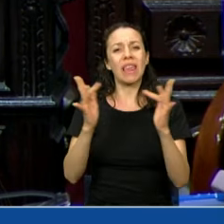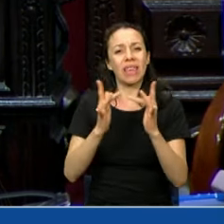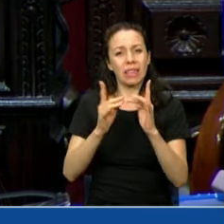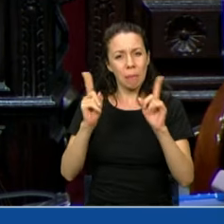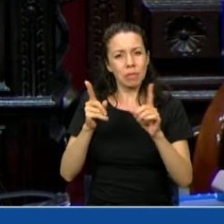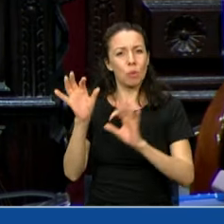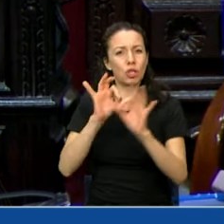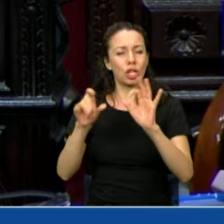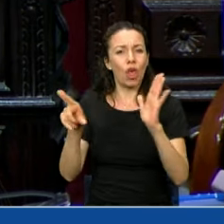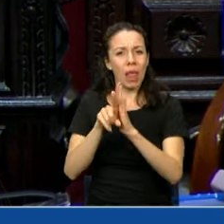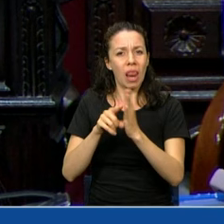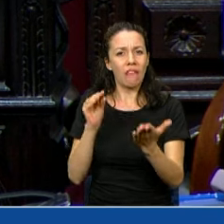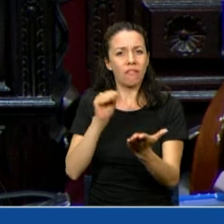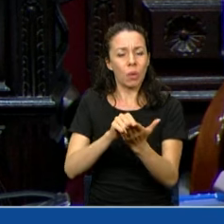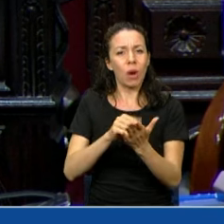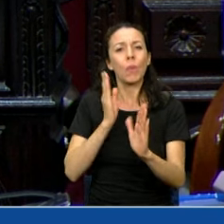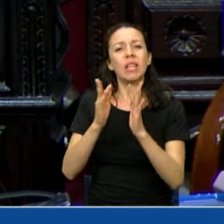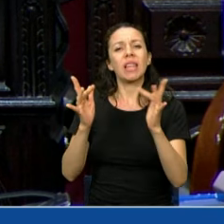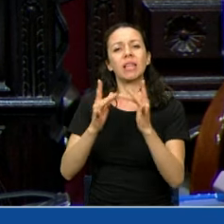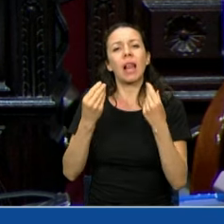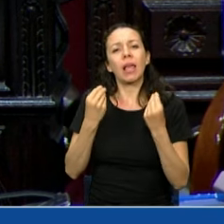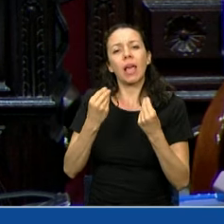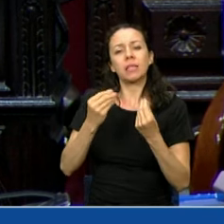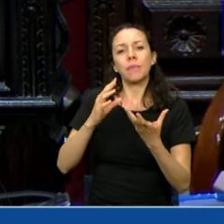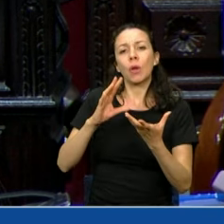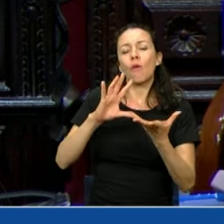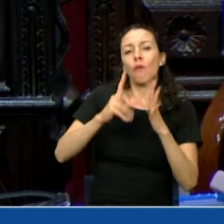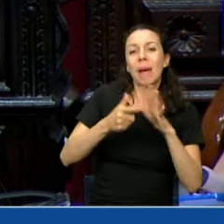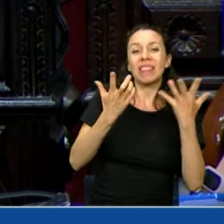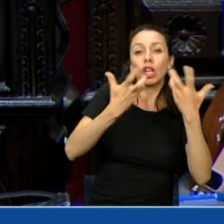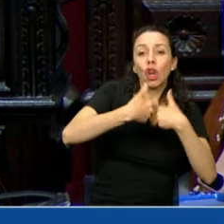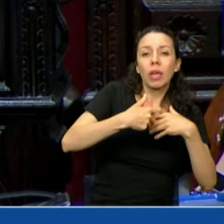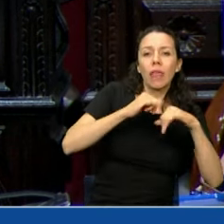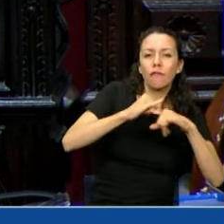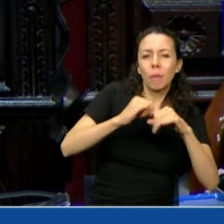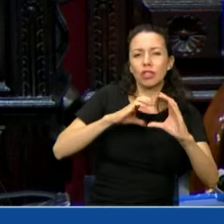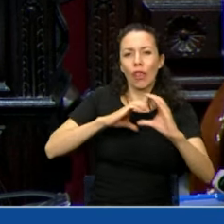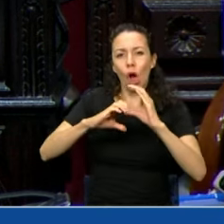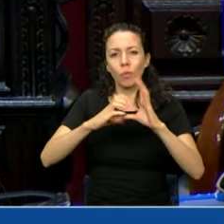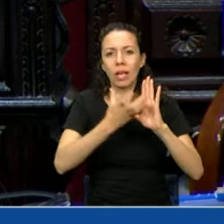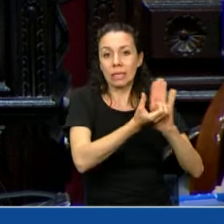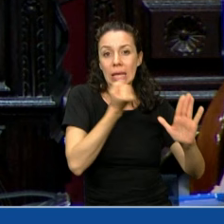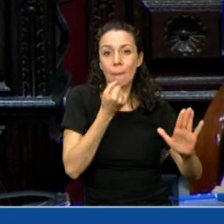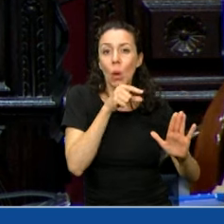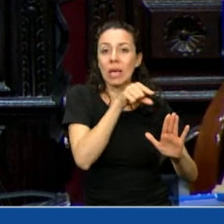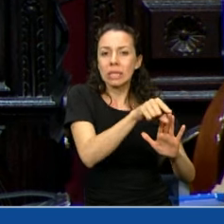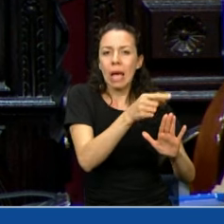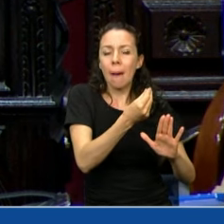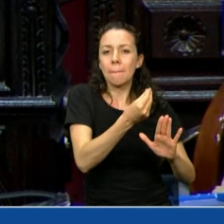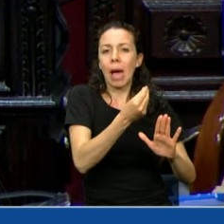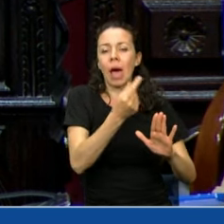proyecto de ley es aquella que se ejerce mediante el uso de las tecnologías de la información y la comunicación y que implique la